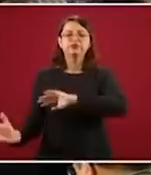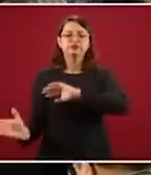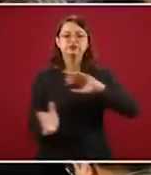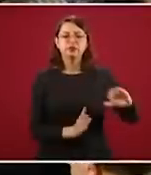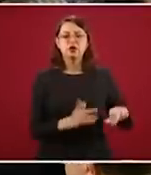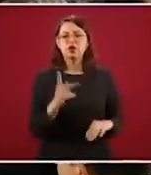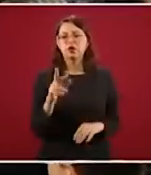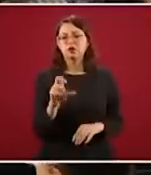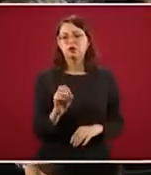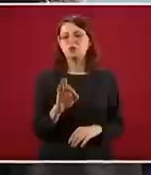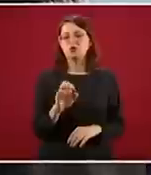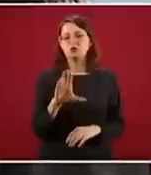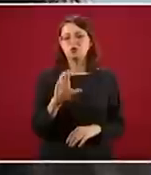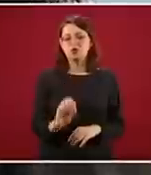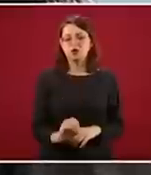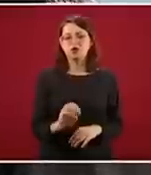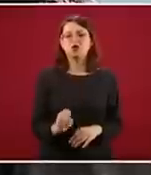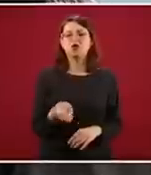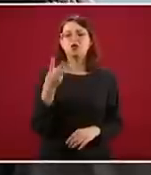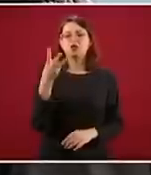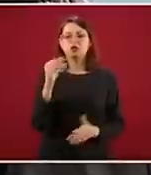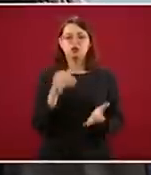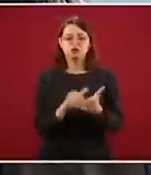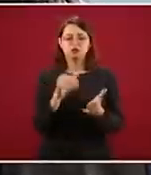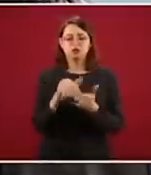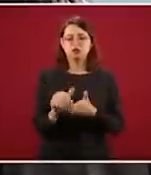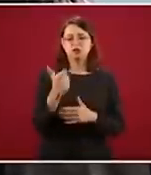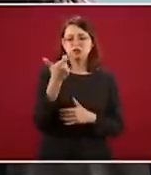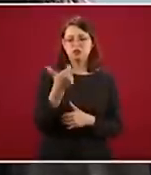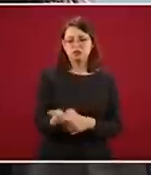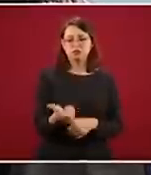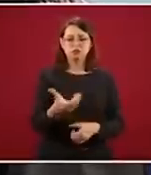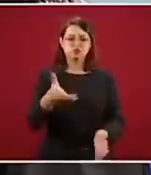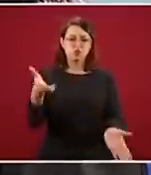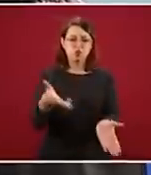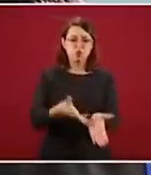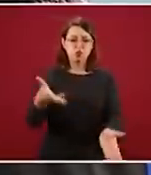hubieron 3 millones de pesos en aplicación de multas.